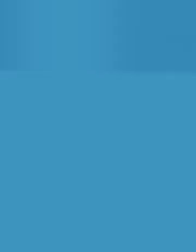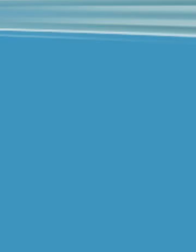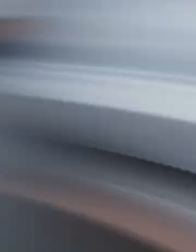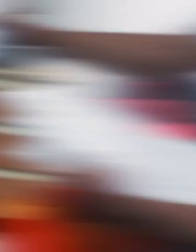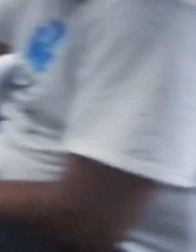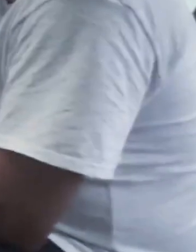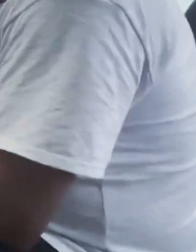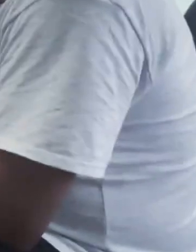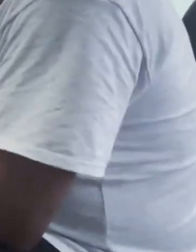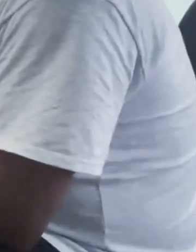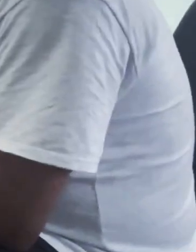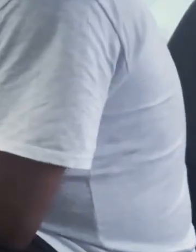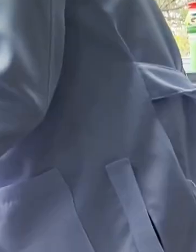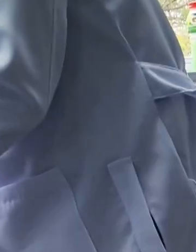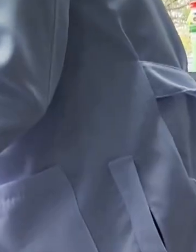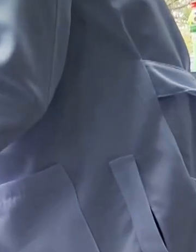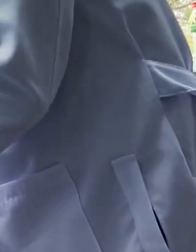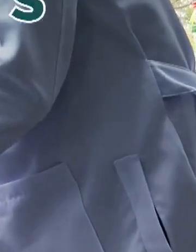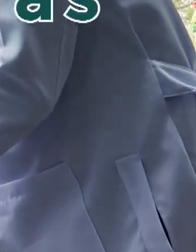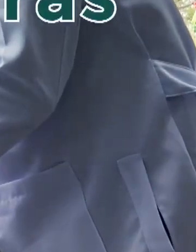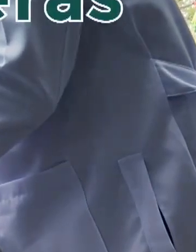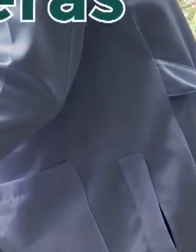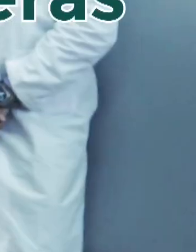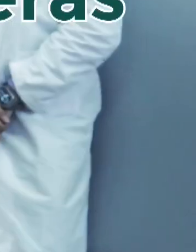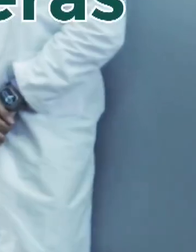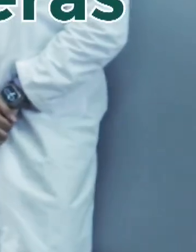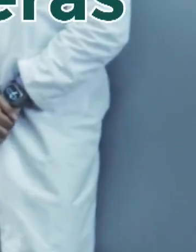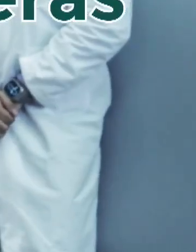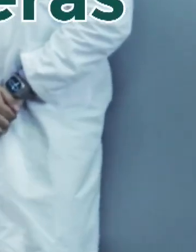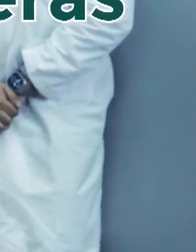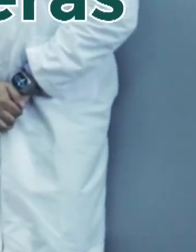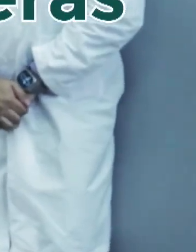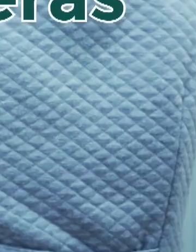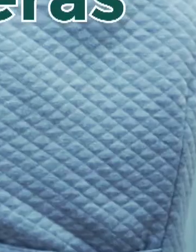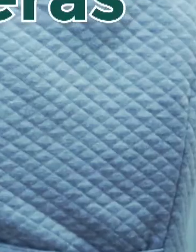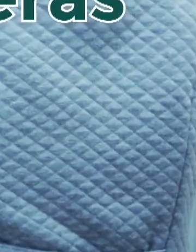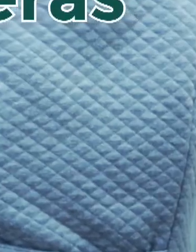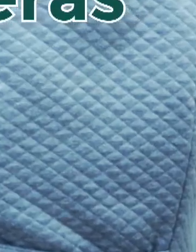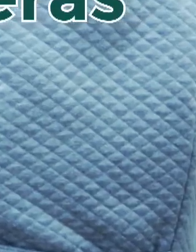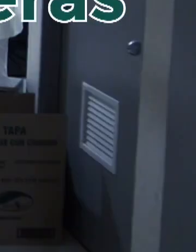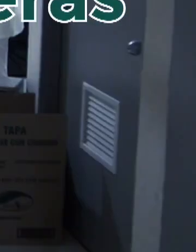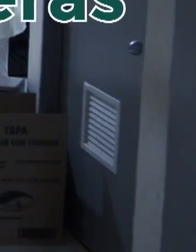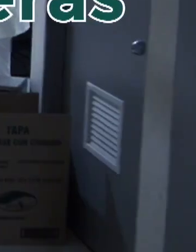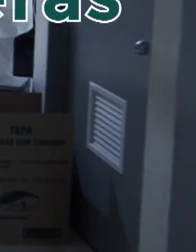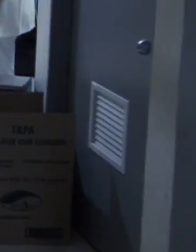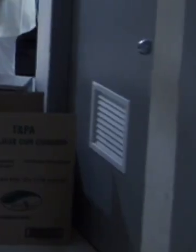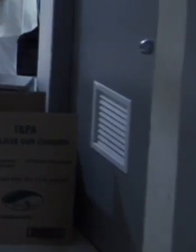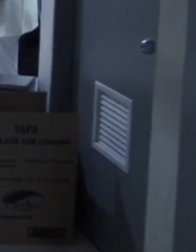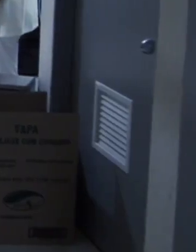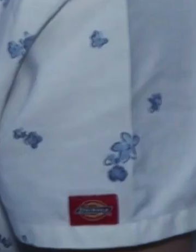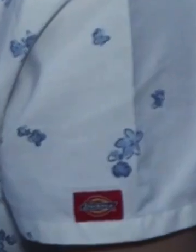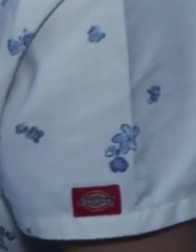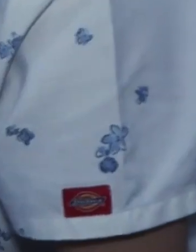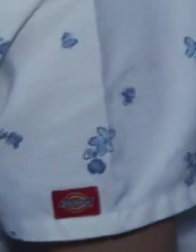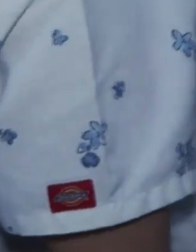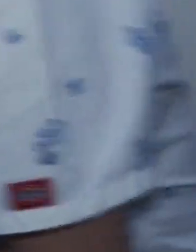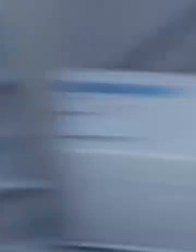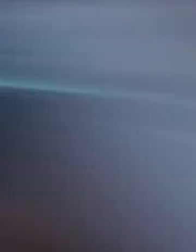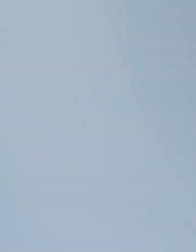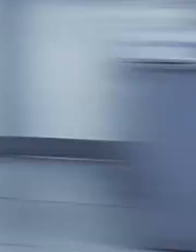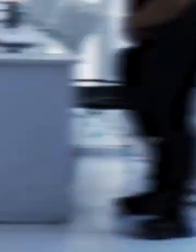gob.mx/ISSSTE. En lo que va del año, se han contratado 1,605 médicos y enfermeras para las unidades en